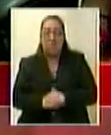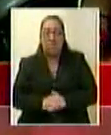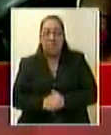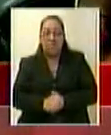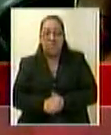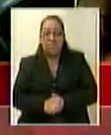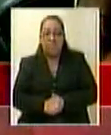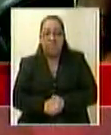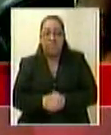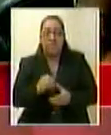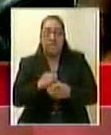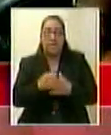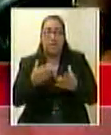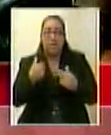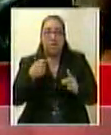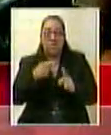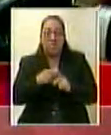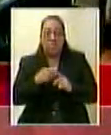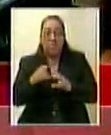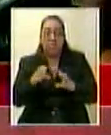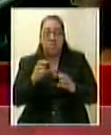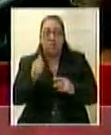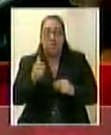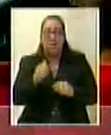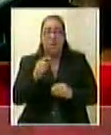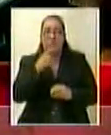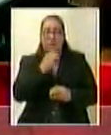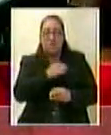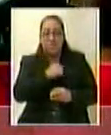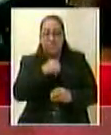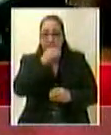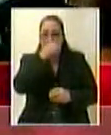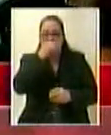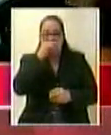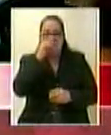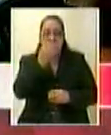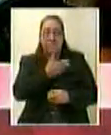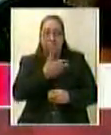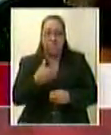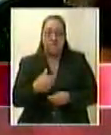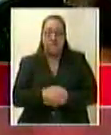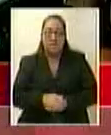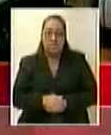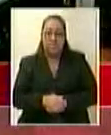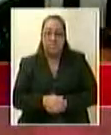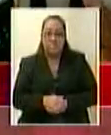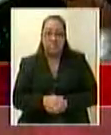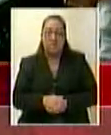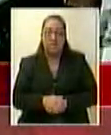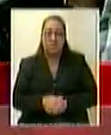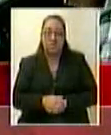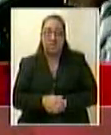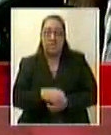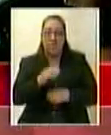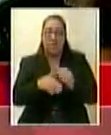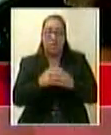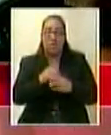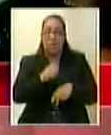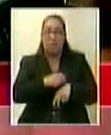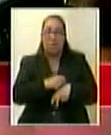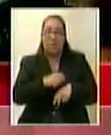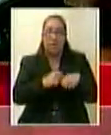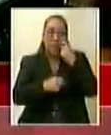en donde Nosotros hemos trazado así como dice la ministra la presidenta creo en todo momento hemos